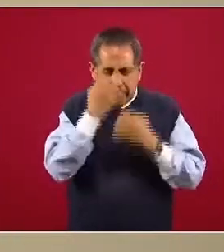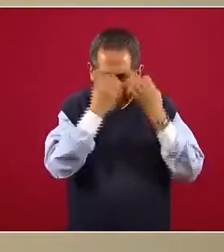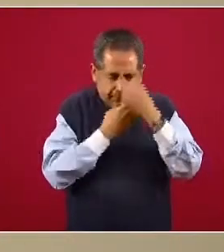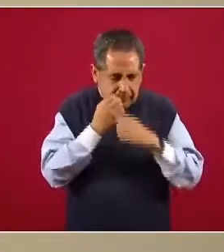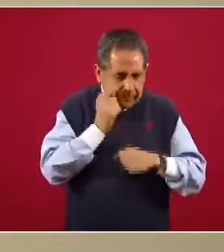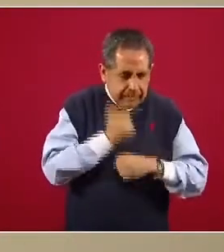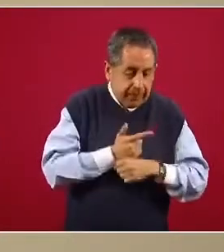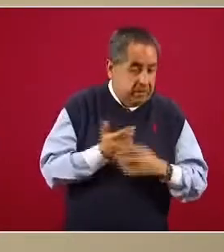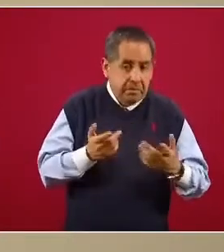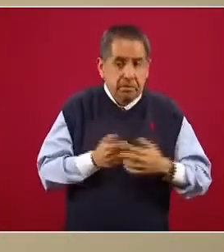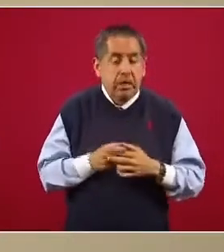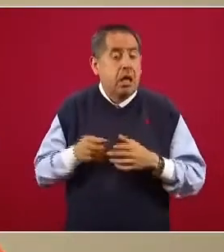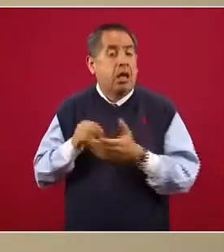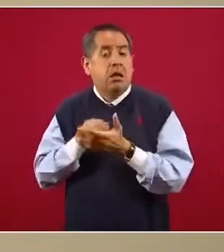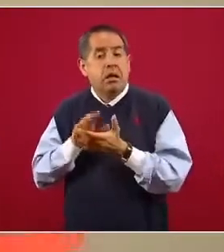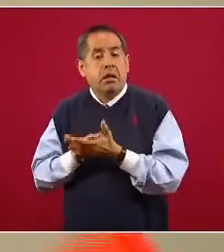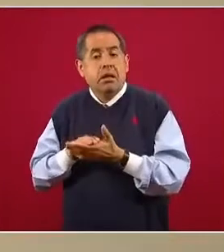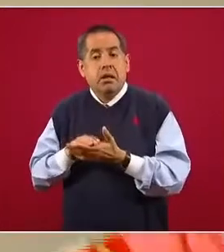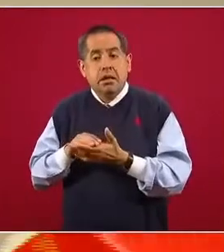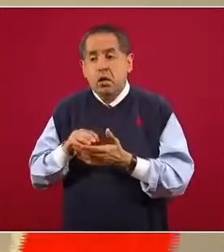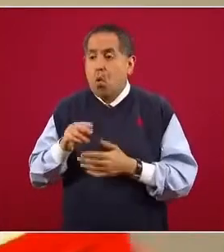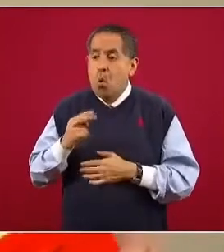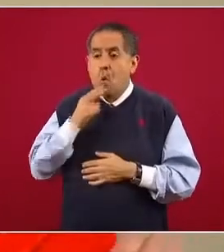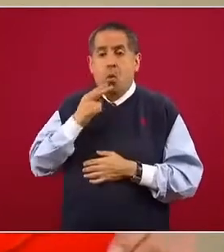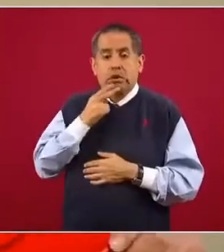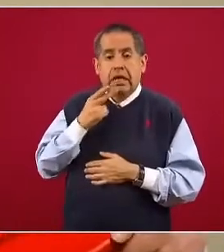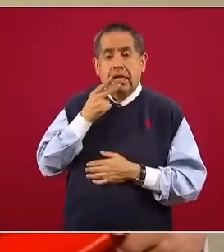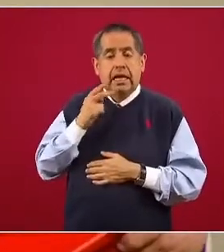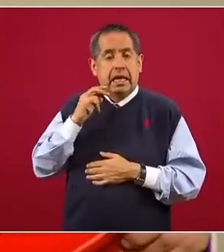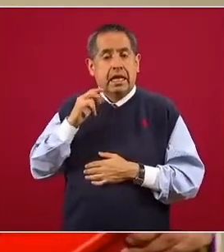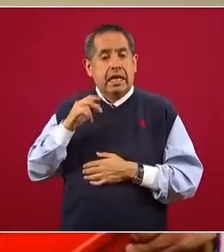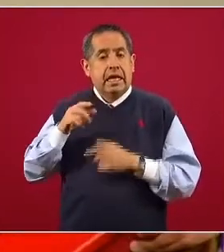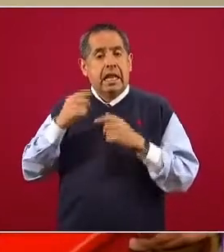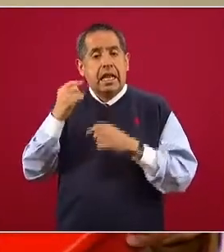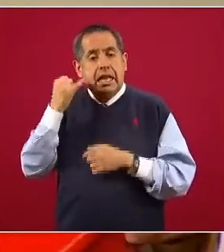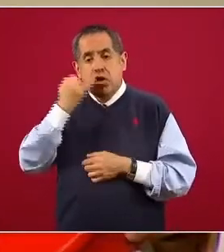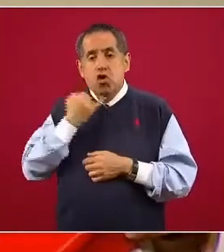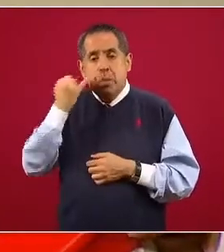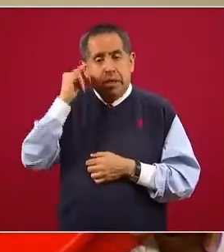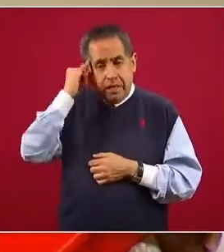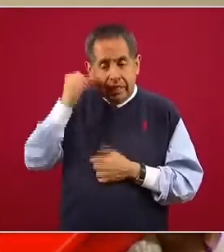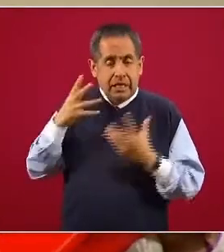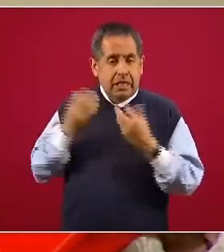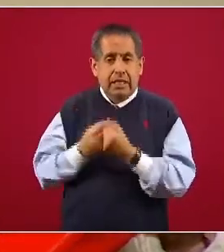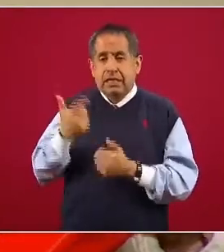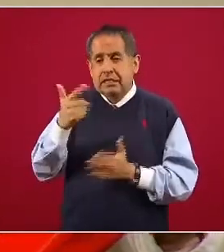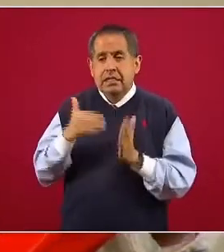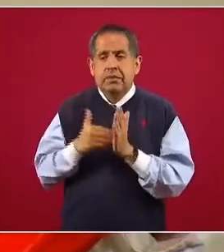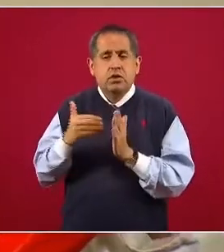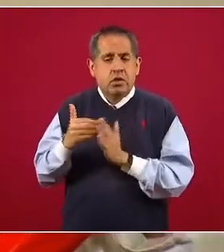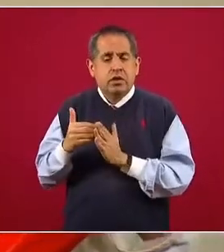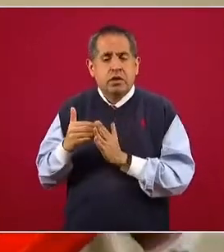La base de datos habla sobre hablantes de lengua indígena, que son